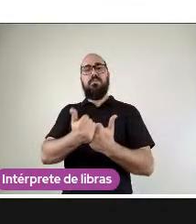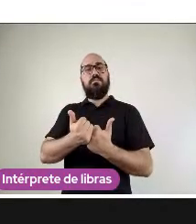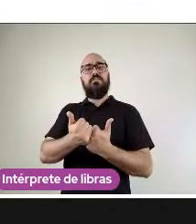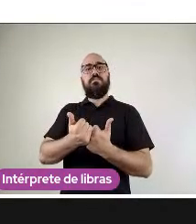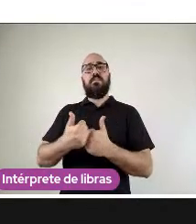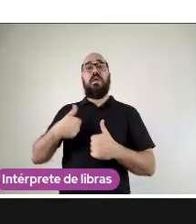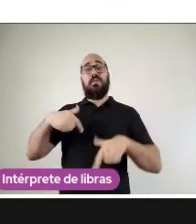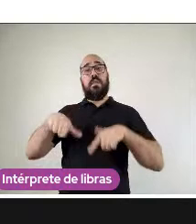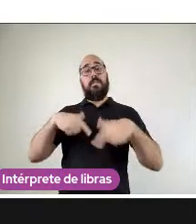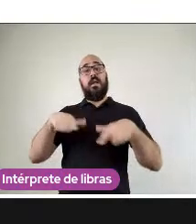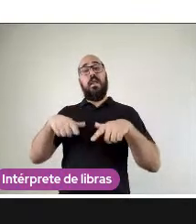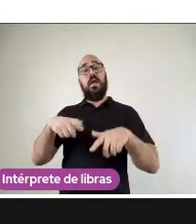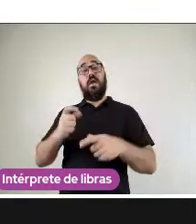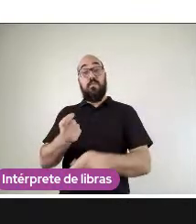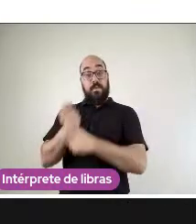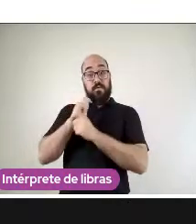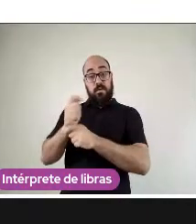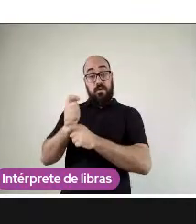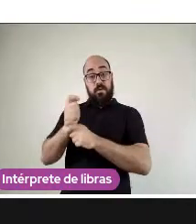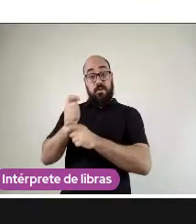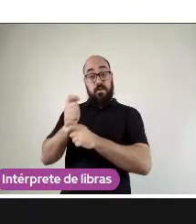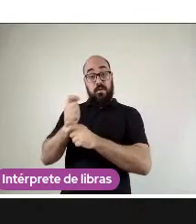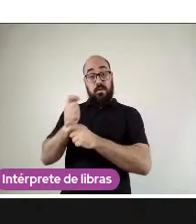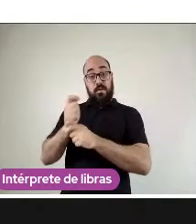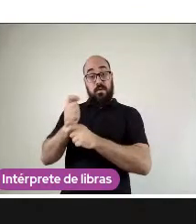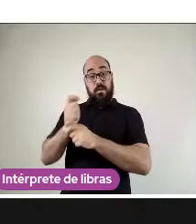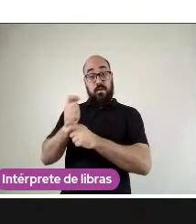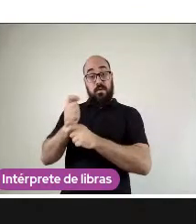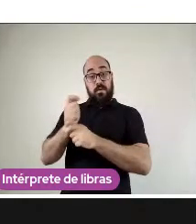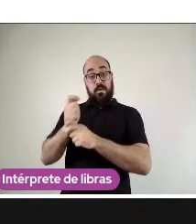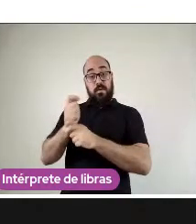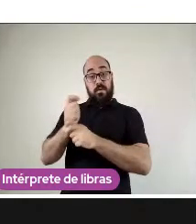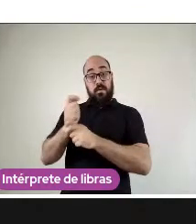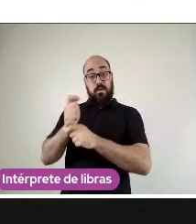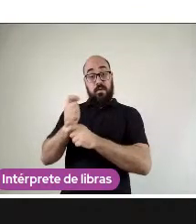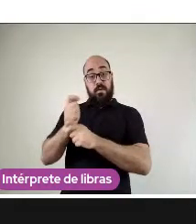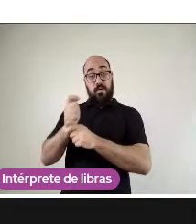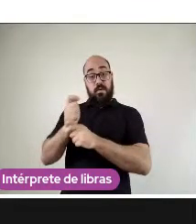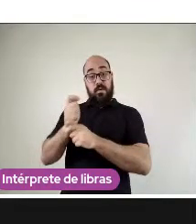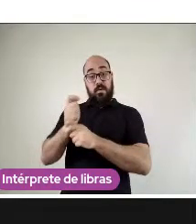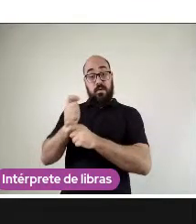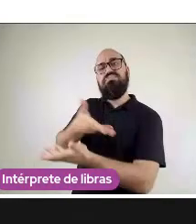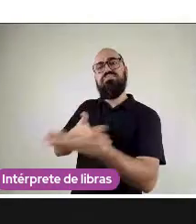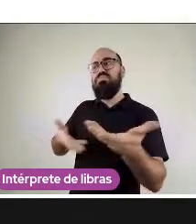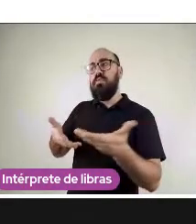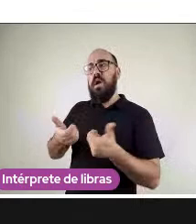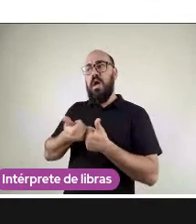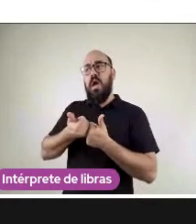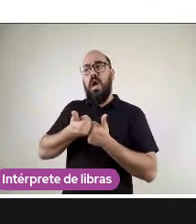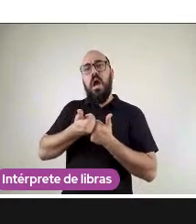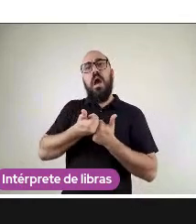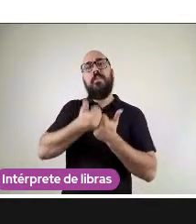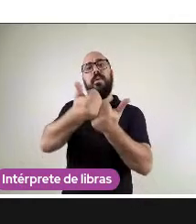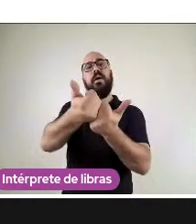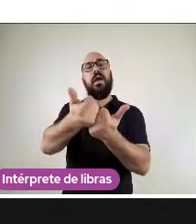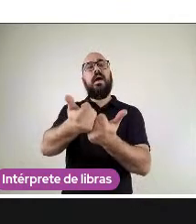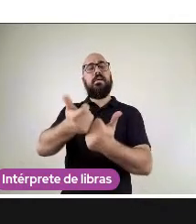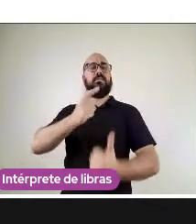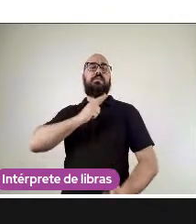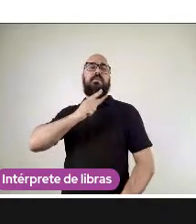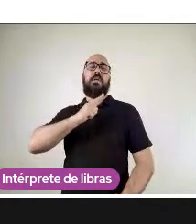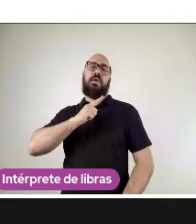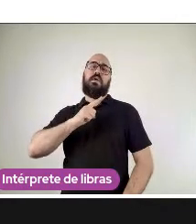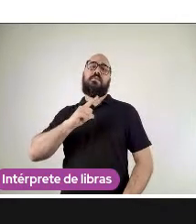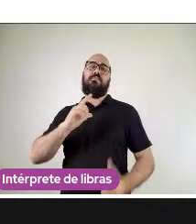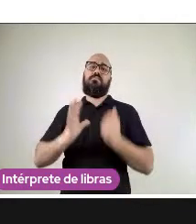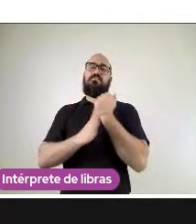decisión. Y esto hago hincapié en ello porque, como decía antes, si tenemos pescadores que al final tienen una situación